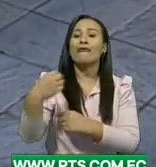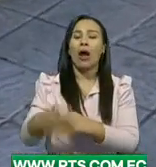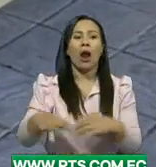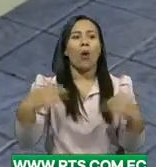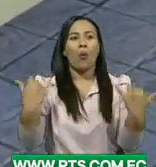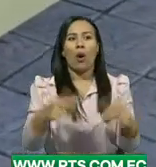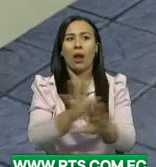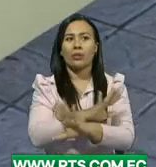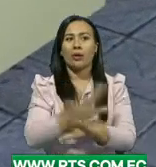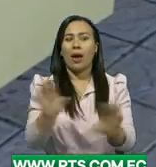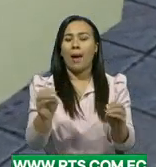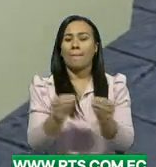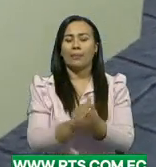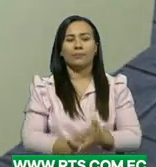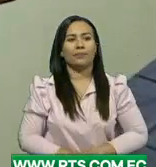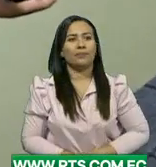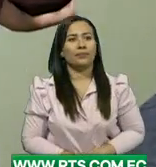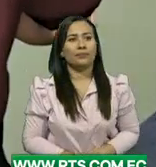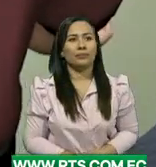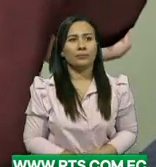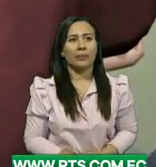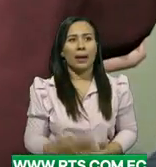mi hermana venía a buscar al bebé, mi hermana